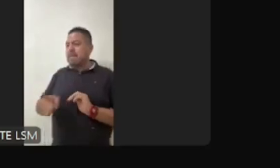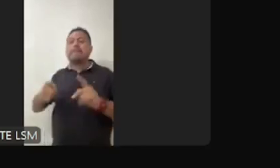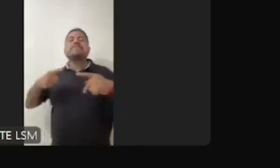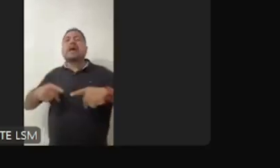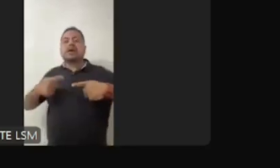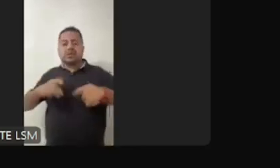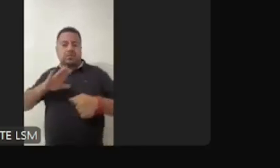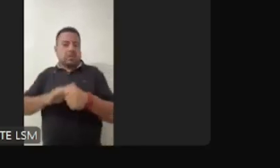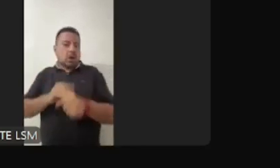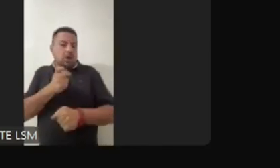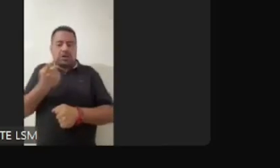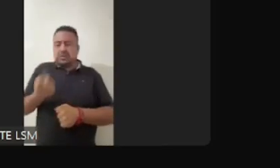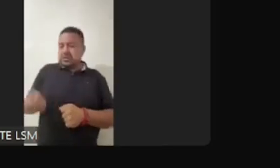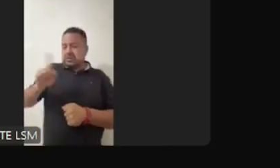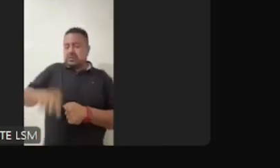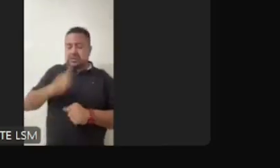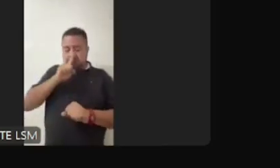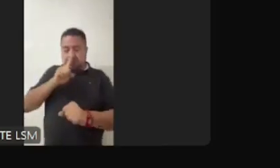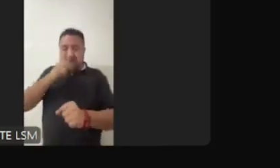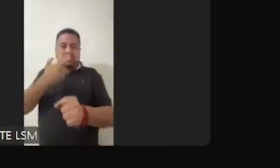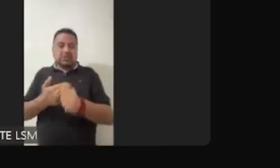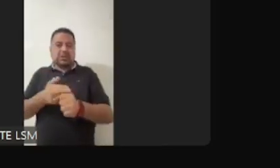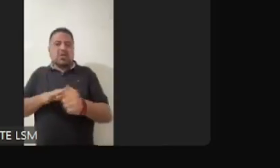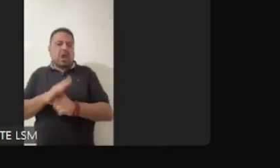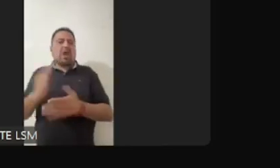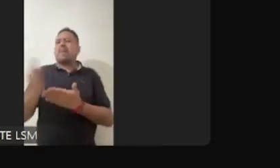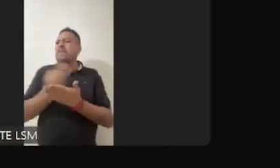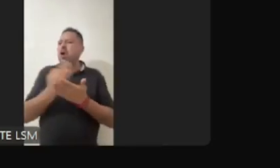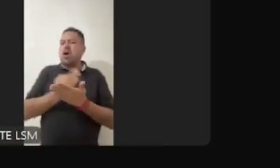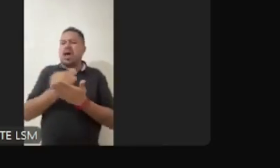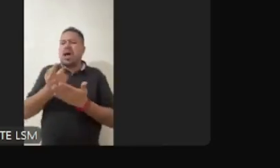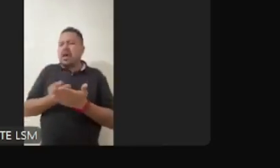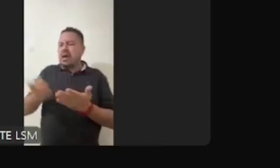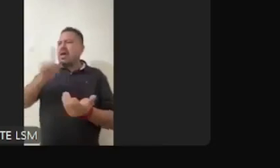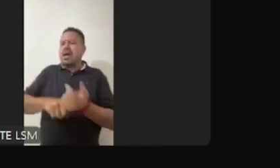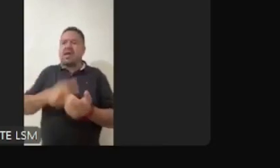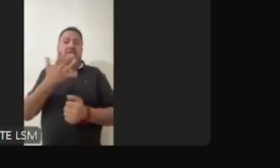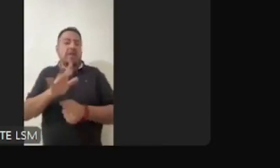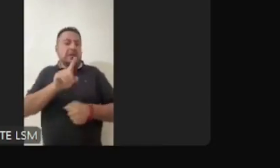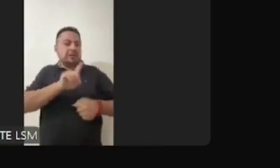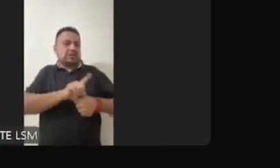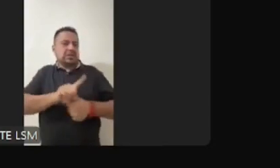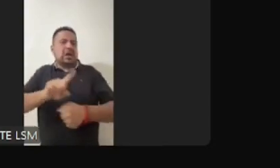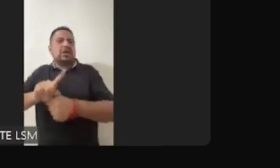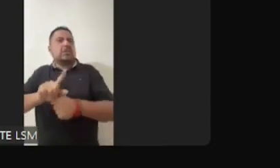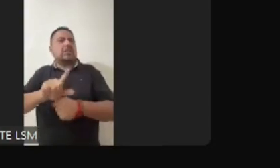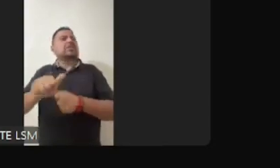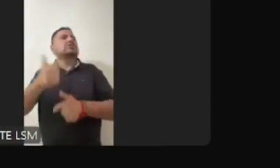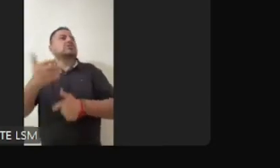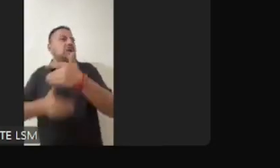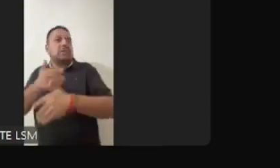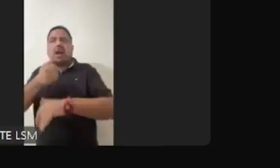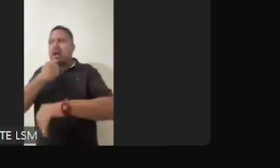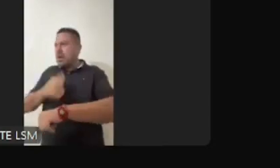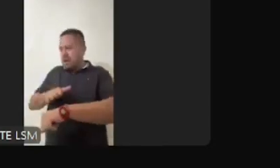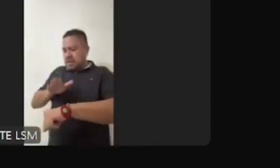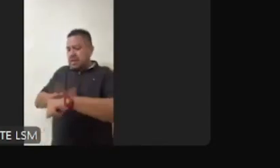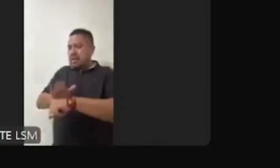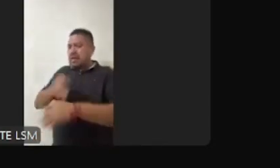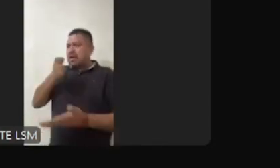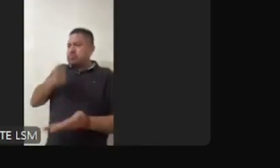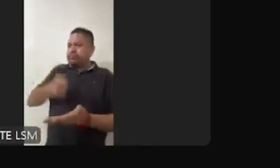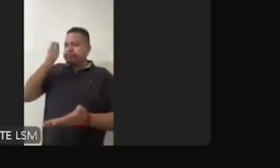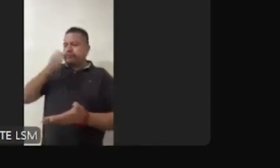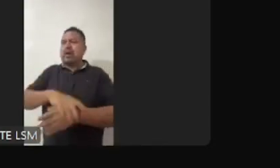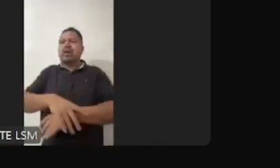tanto se le ordenó a la autoridad responsable de morena para que dentro del plazo de 10 días hábiles posteriores a la notificación de la sentencia